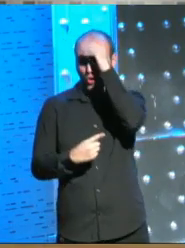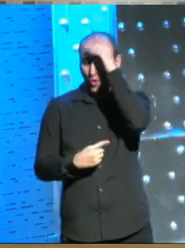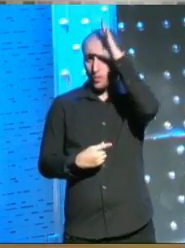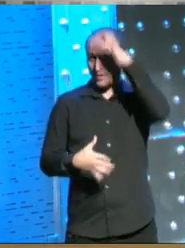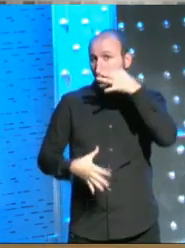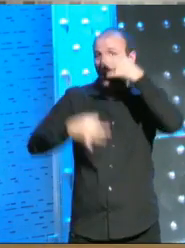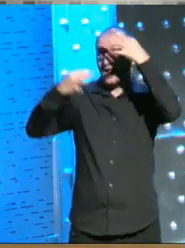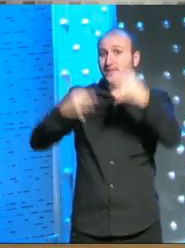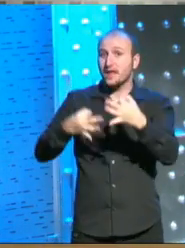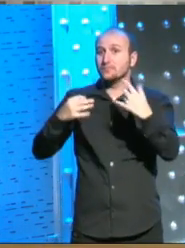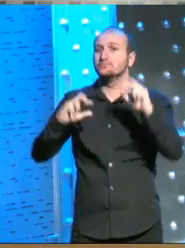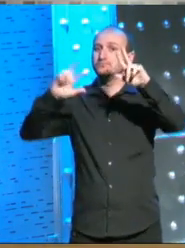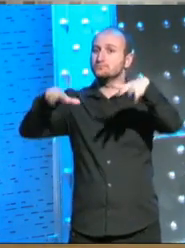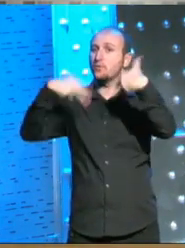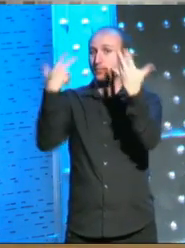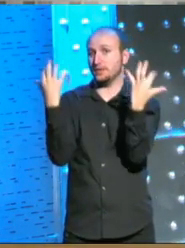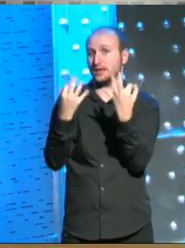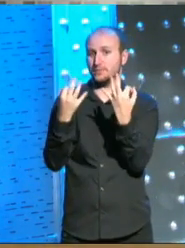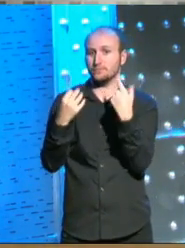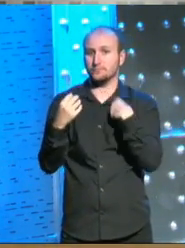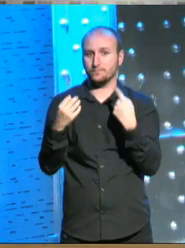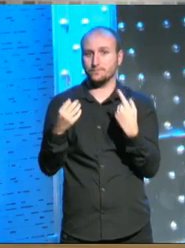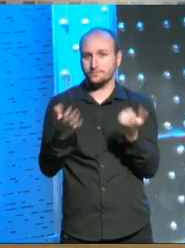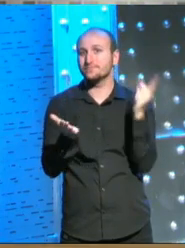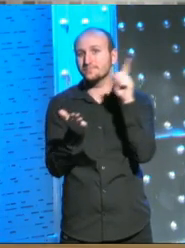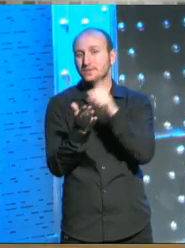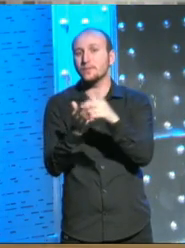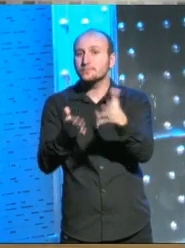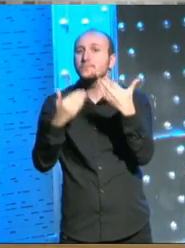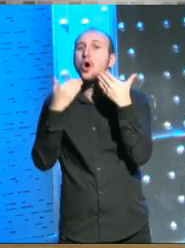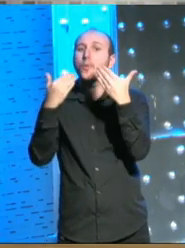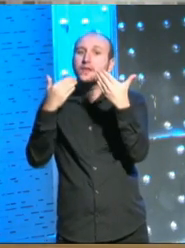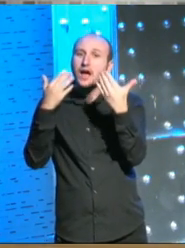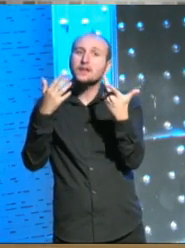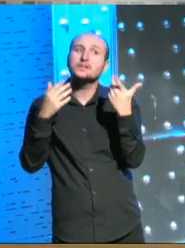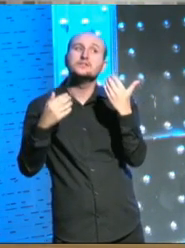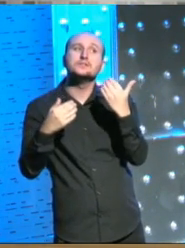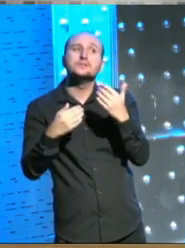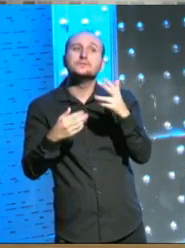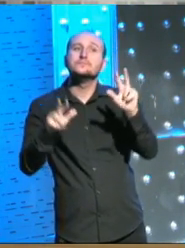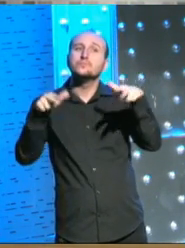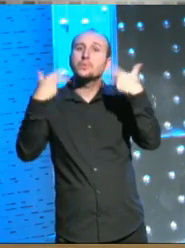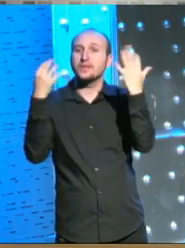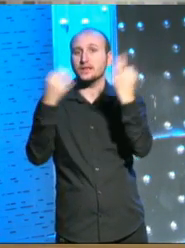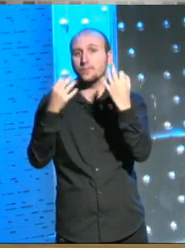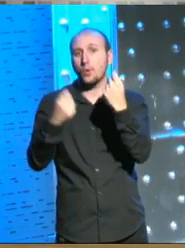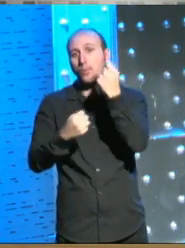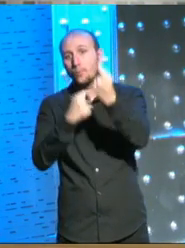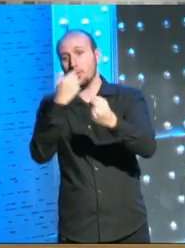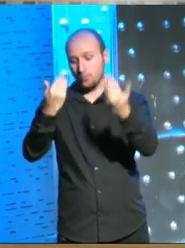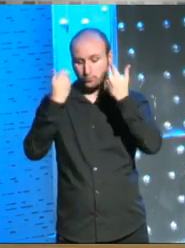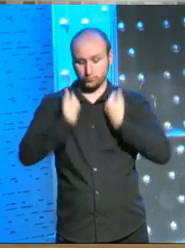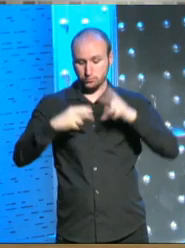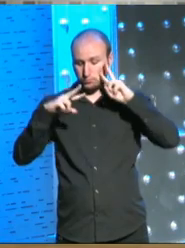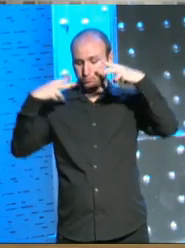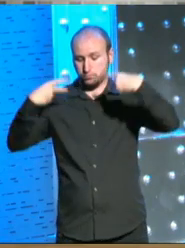nos permite, y vuelvo de nuevo como homenaje a Werner Herzog, nos permite conocer un poco más a nosotros mismos y al mundo que